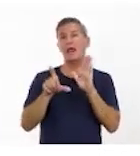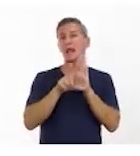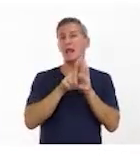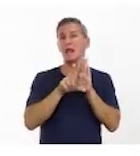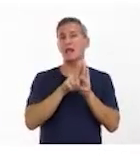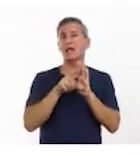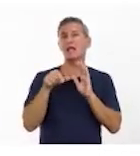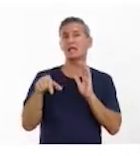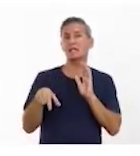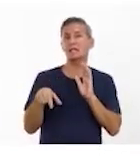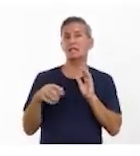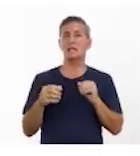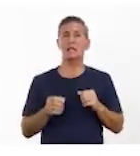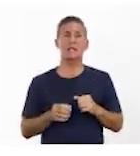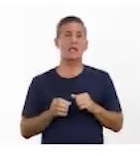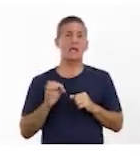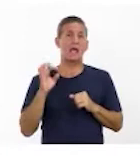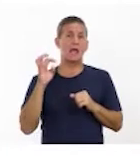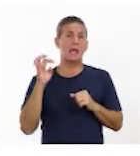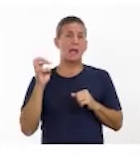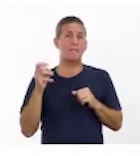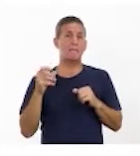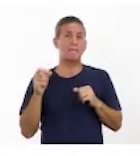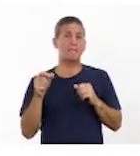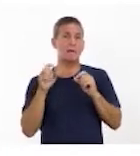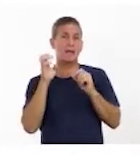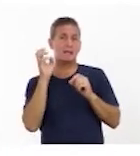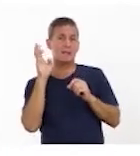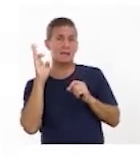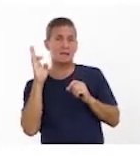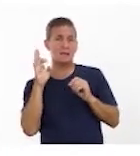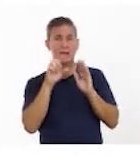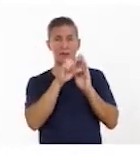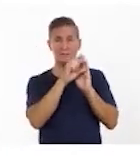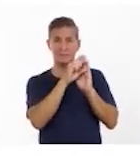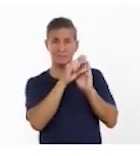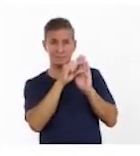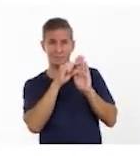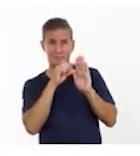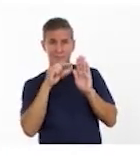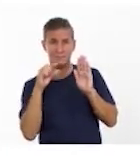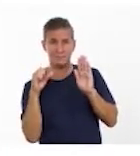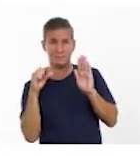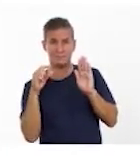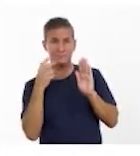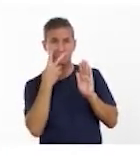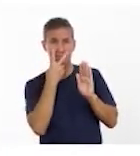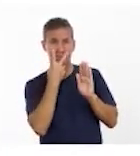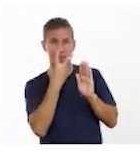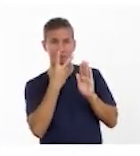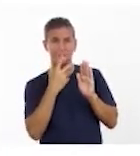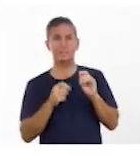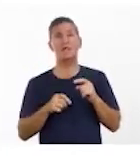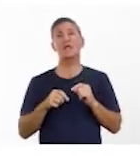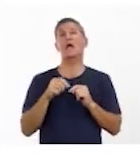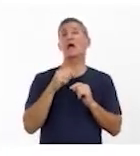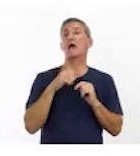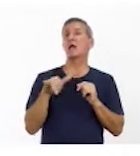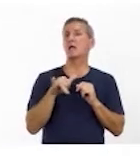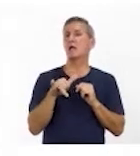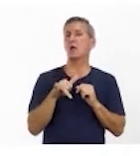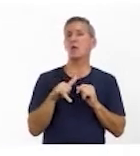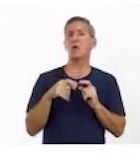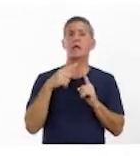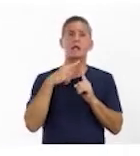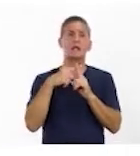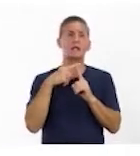Les trajimos la expresión matemática de dicha ley. Delta H es igual a la sumatoria de